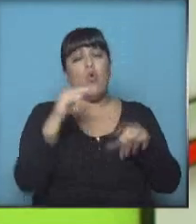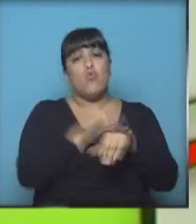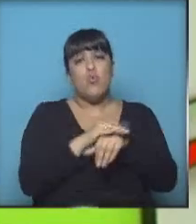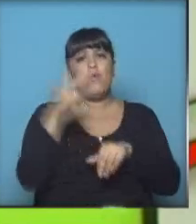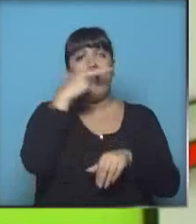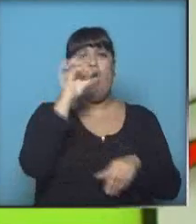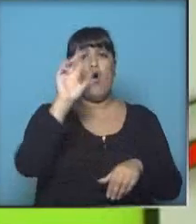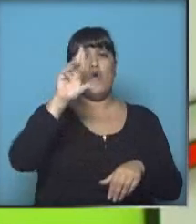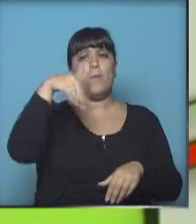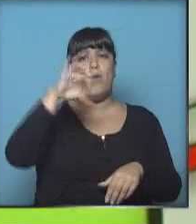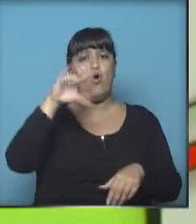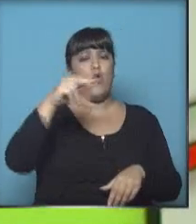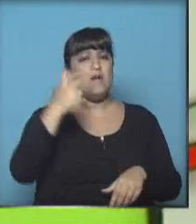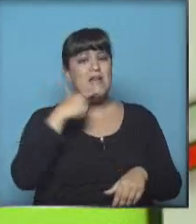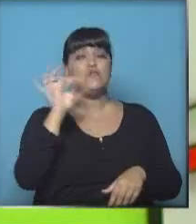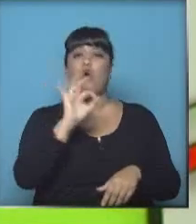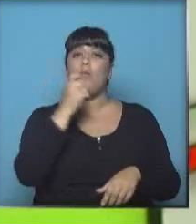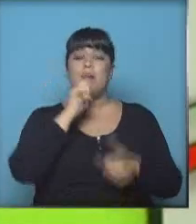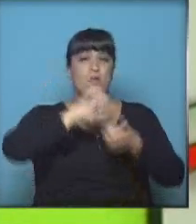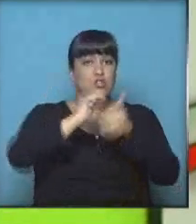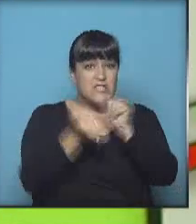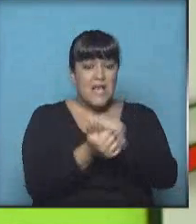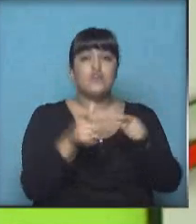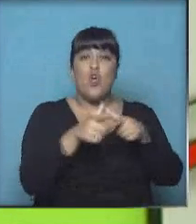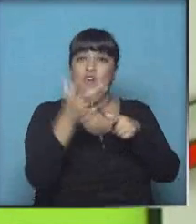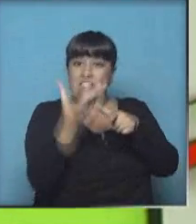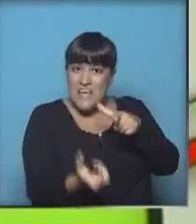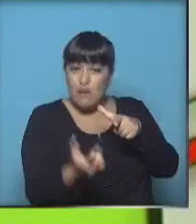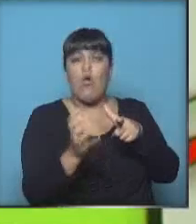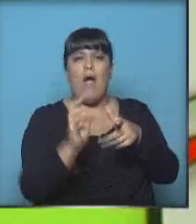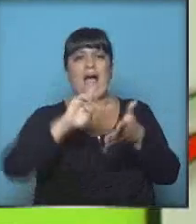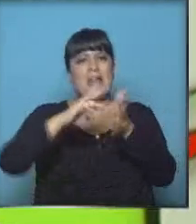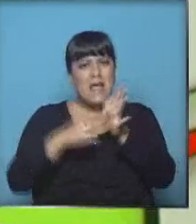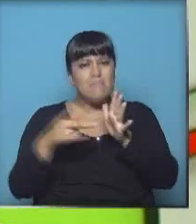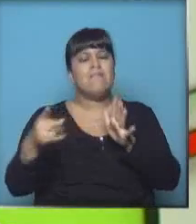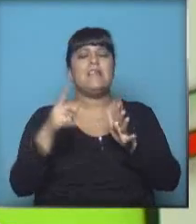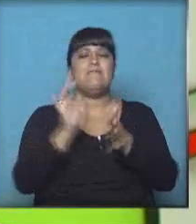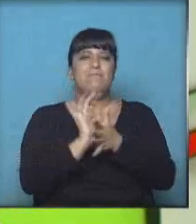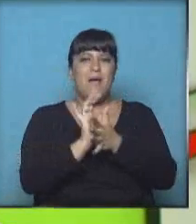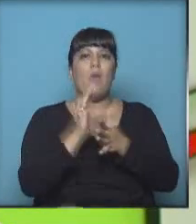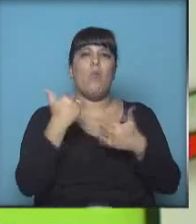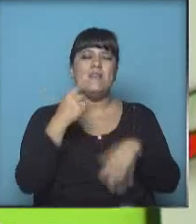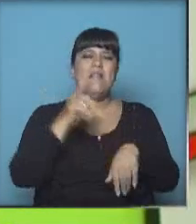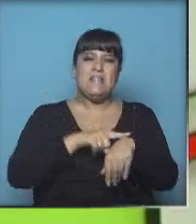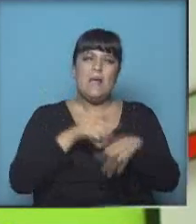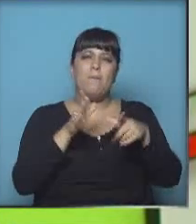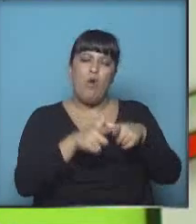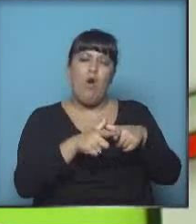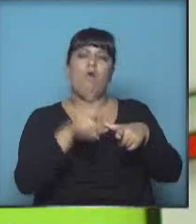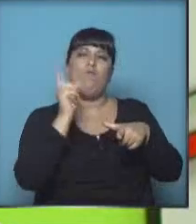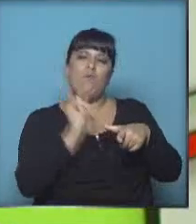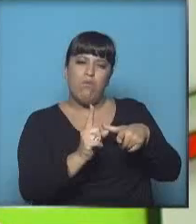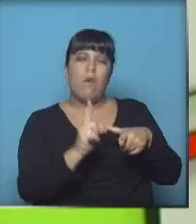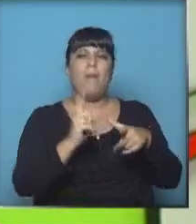a la sequedad durante la relación sexual, tiene más que ver por ahí con una cuestión de tiempo, ¿sí? De darle más tiempo a